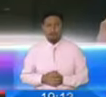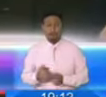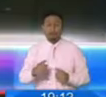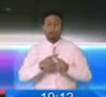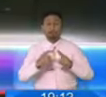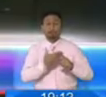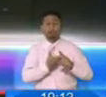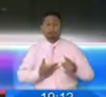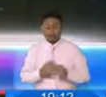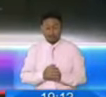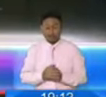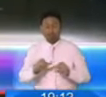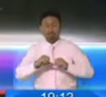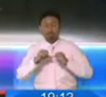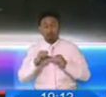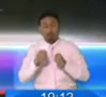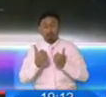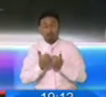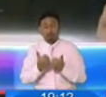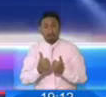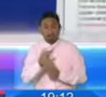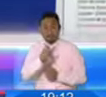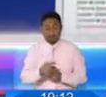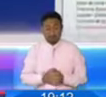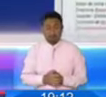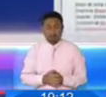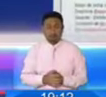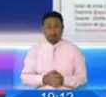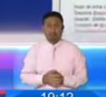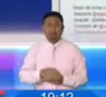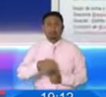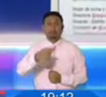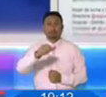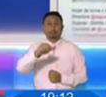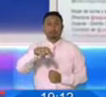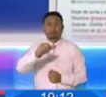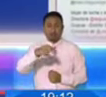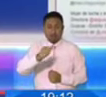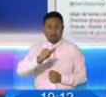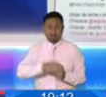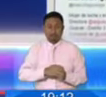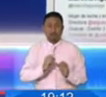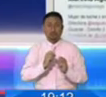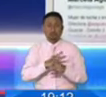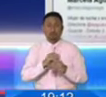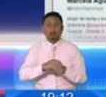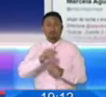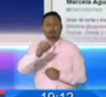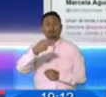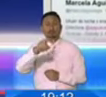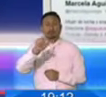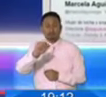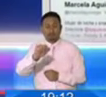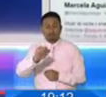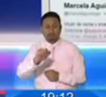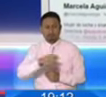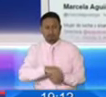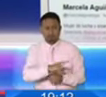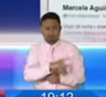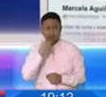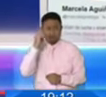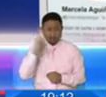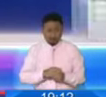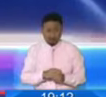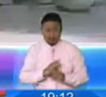se han sumado otras dentro de la misma bancada de país. Marcela Guiñaga en su cuenta de Twitter y Pamela Aguirre defendían lo dicho por